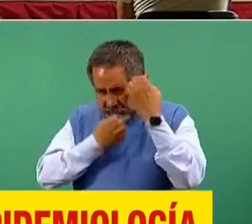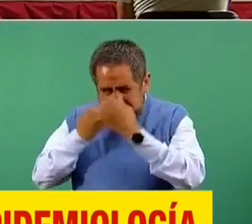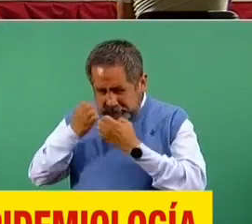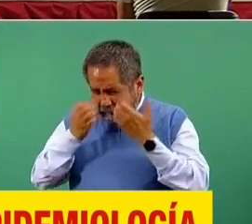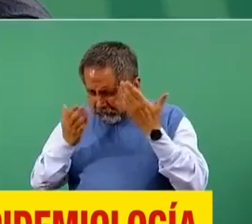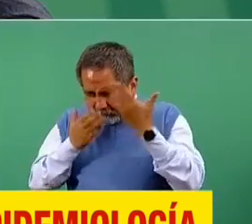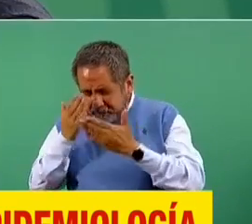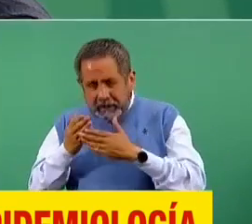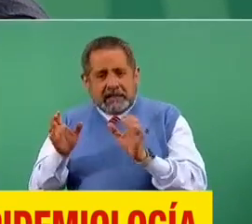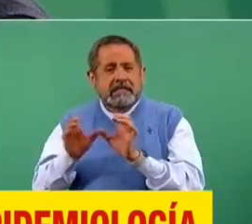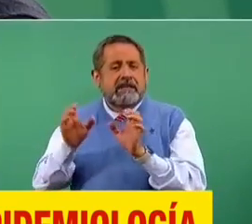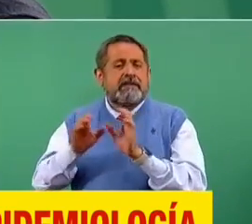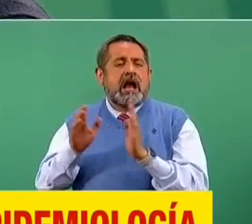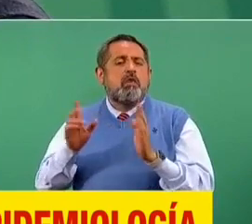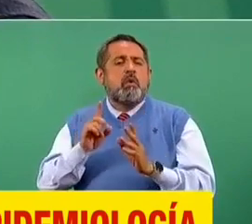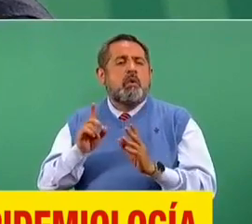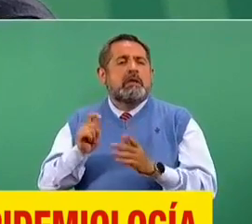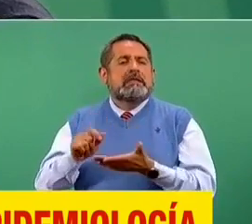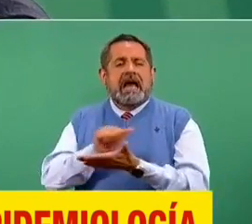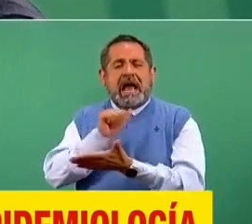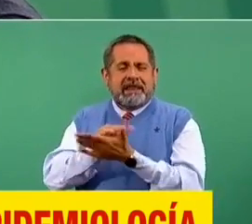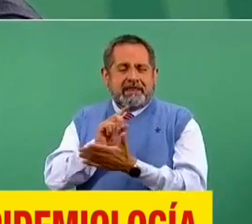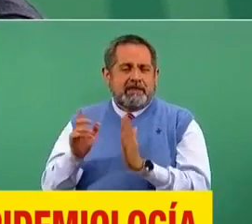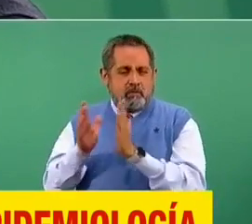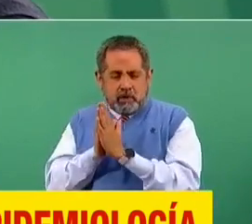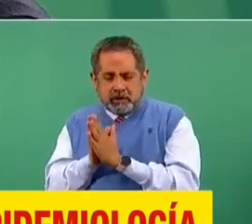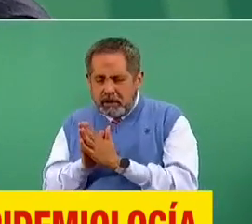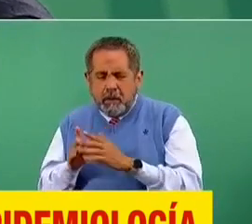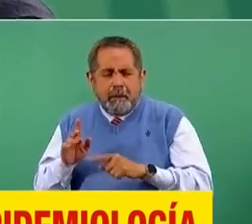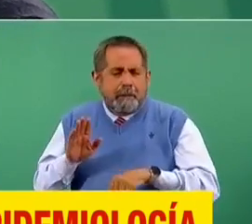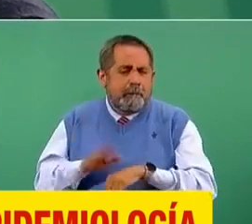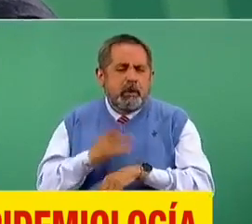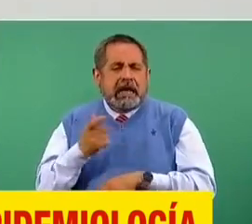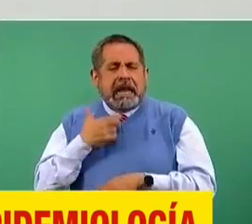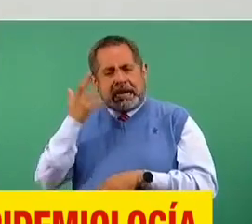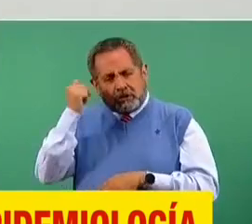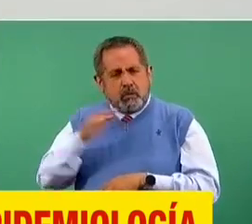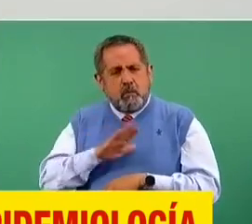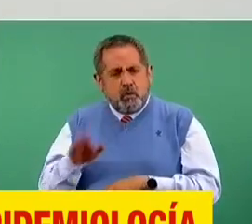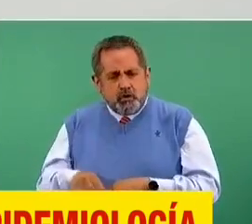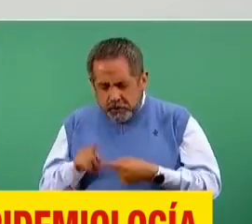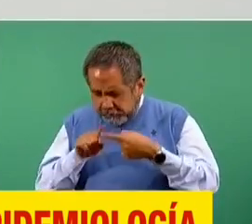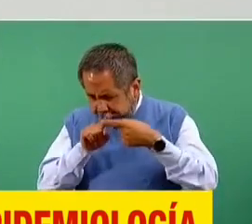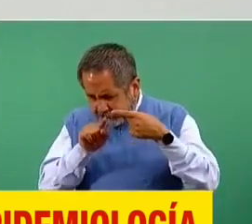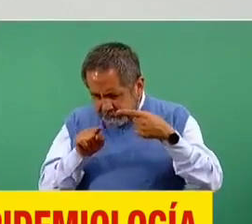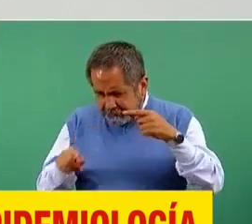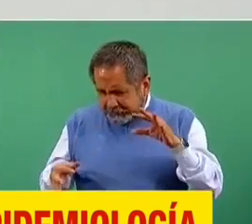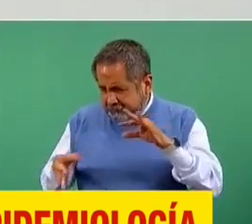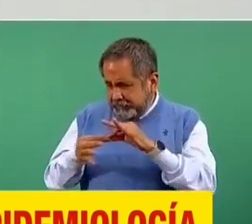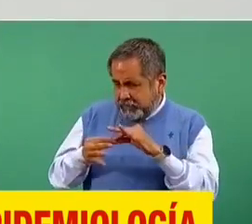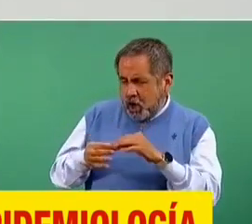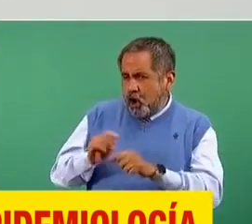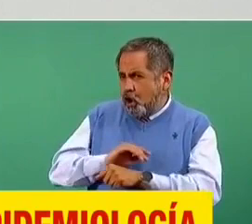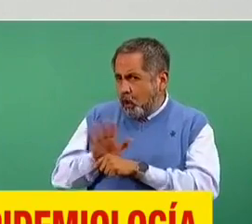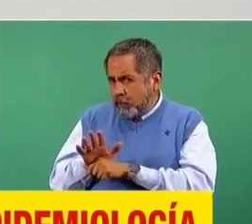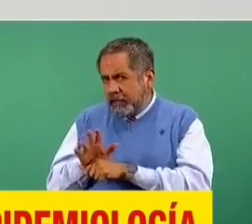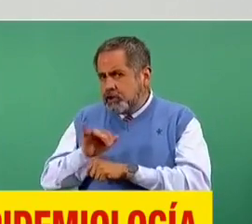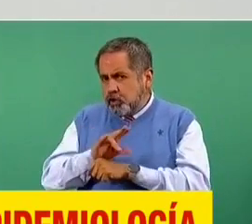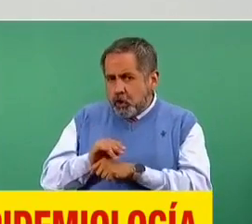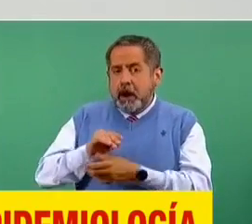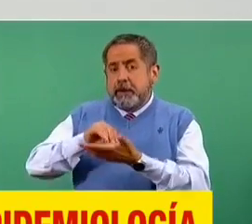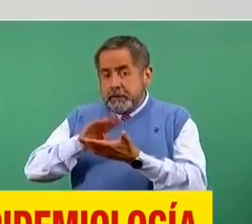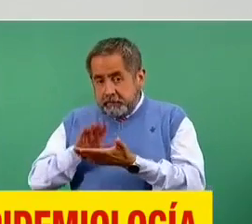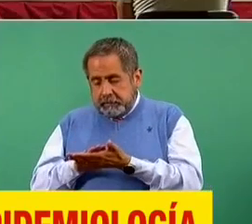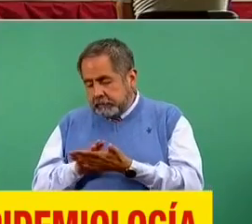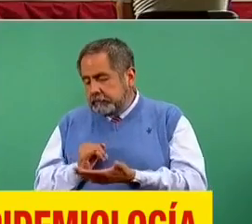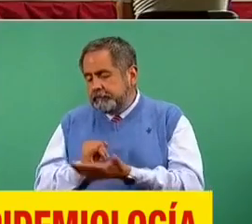estos certificados de defunción que tienen alguna causa asociada potencialmente a COVID para, en función de esta información,